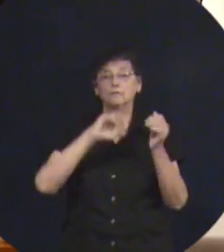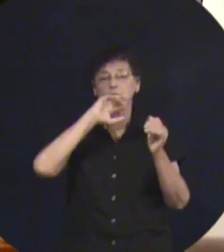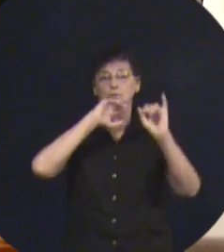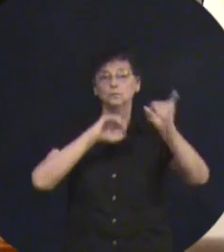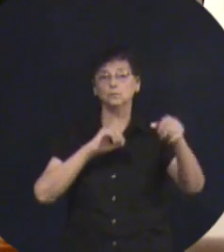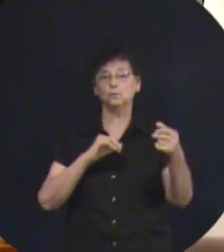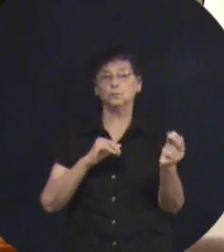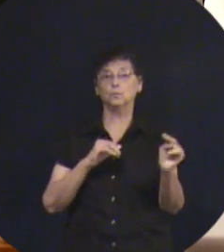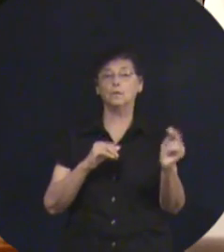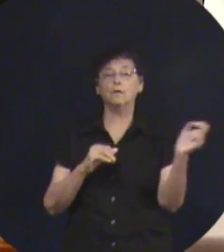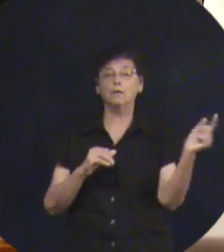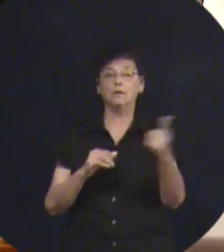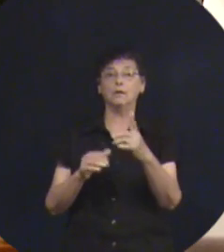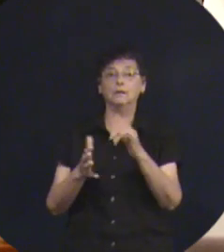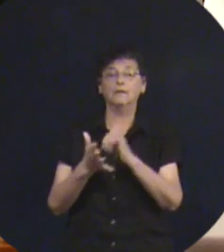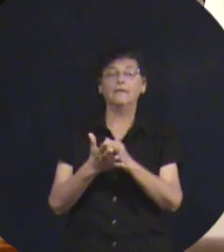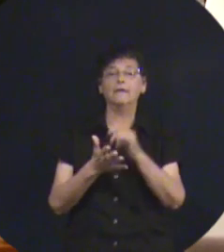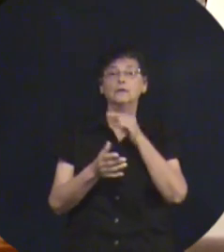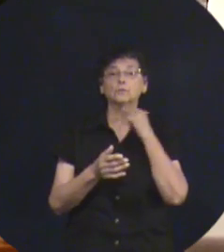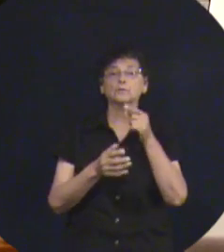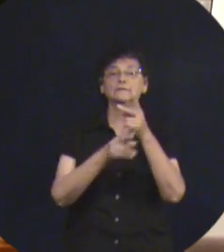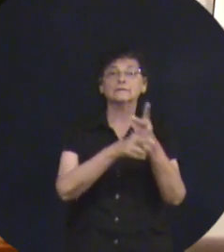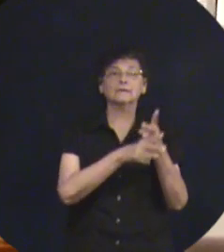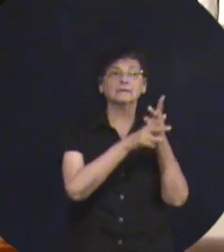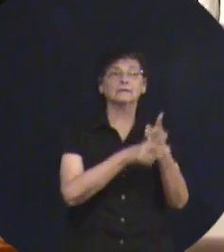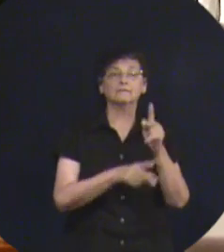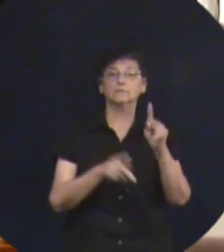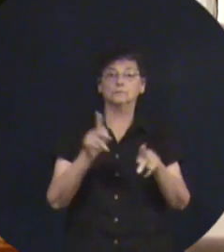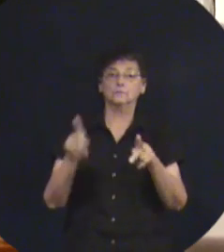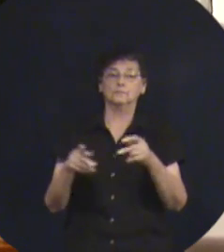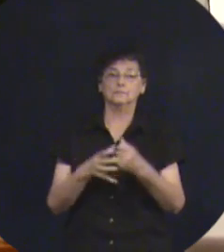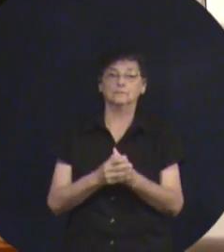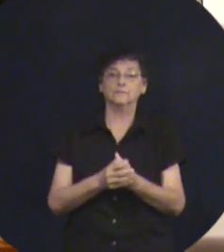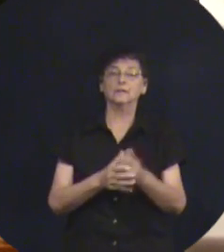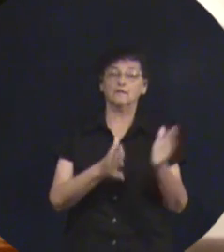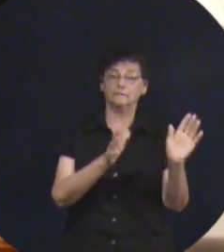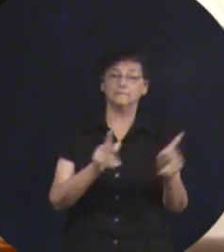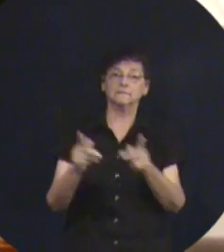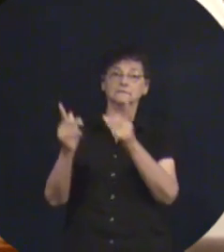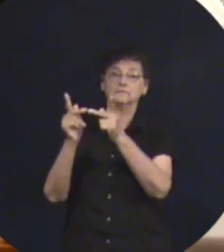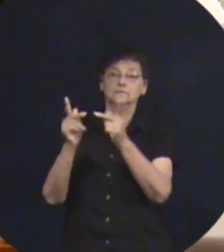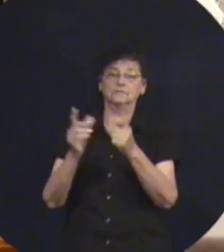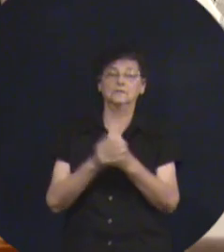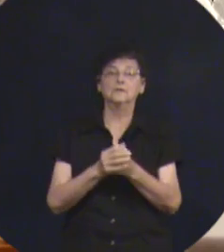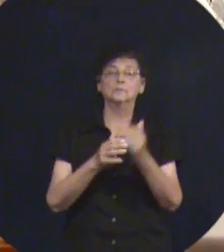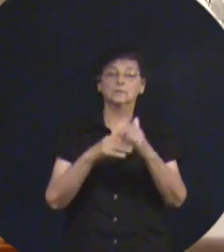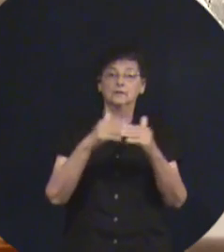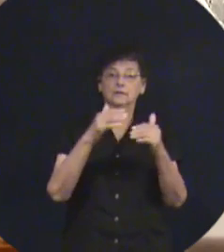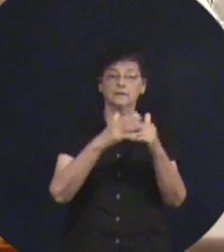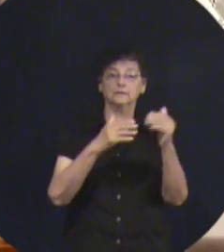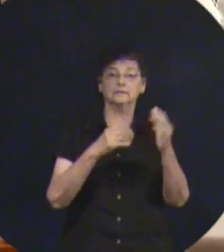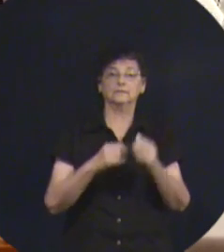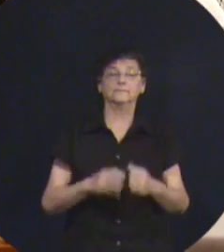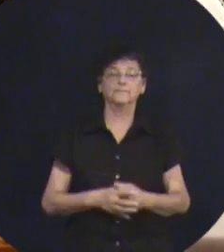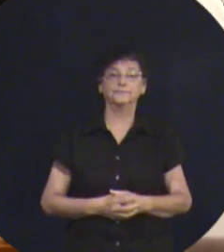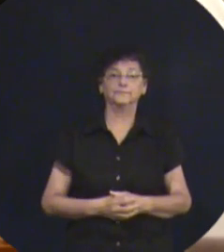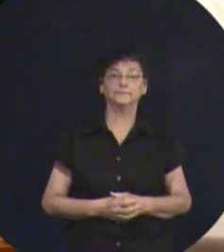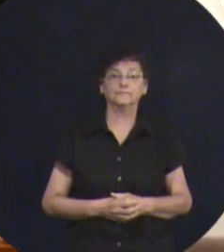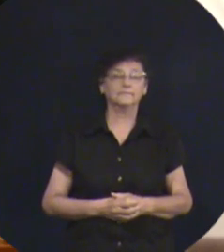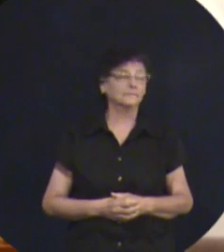Juan y todos los pastores que cuidan de tu pueblo, llévala a su perfección por la